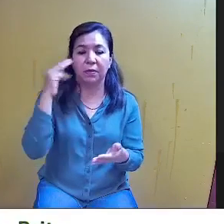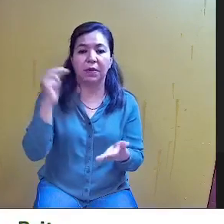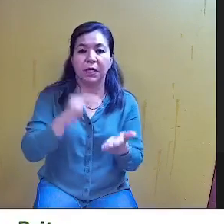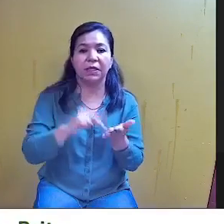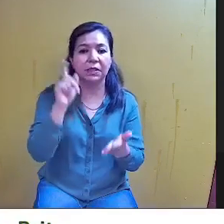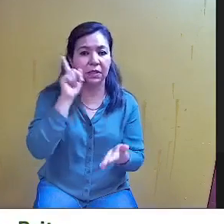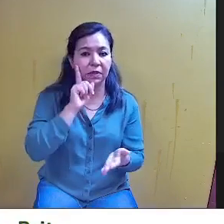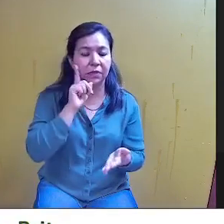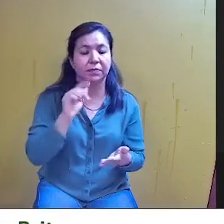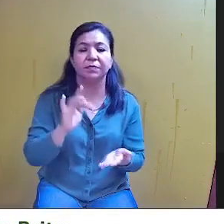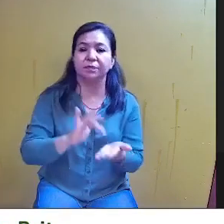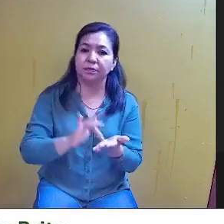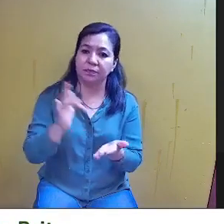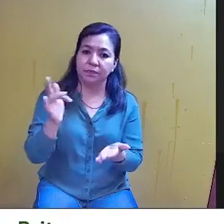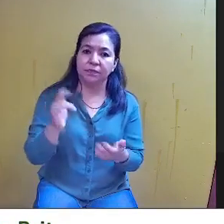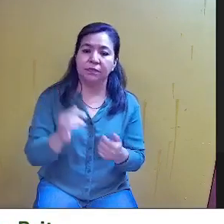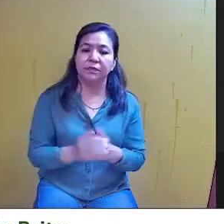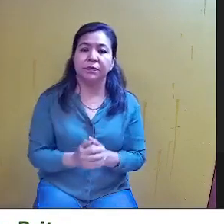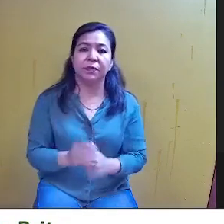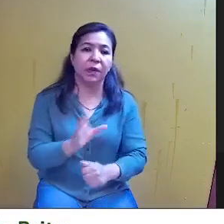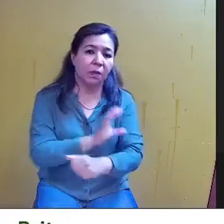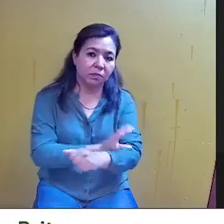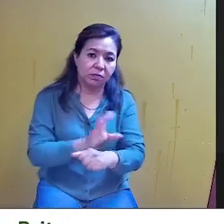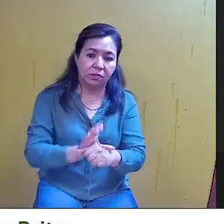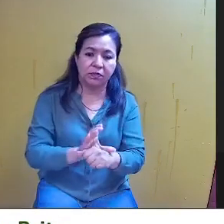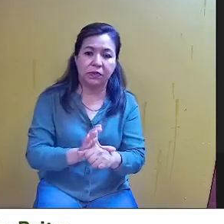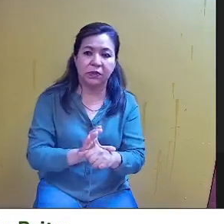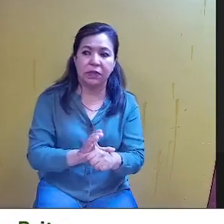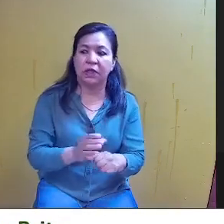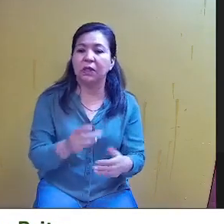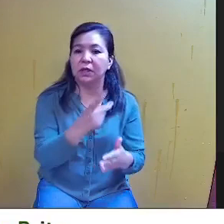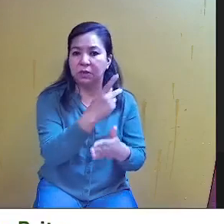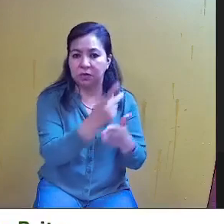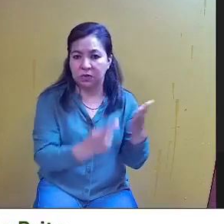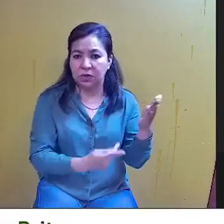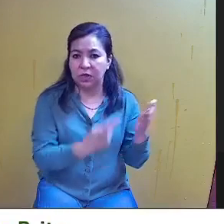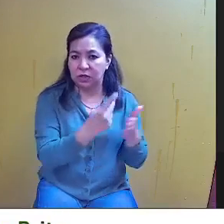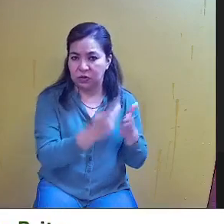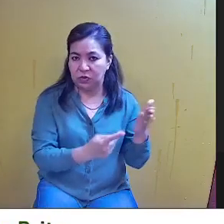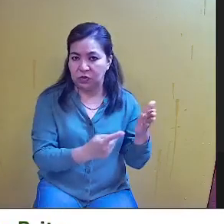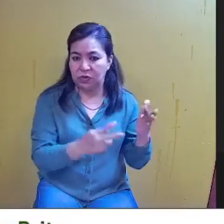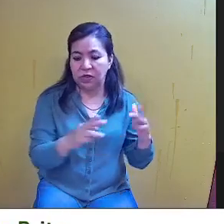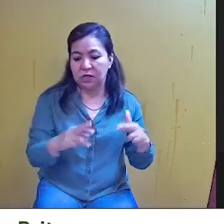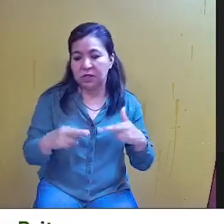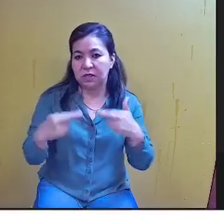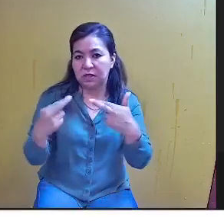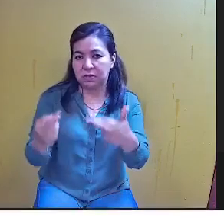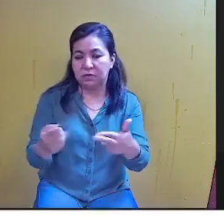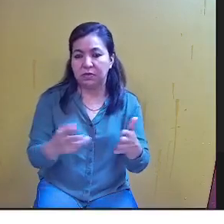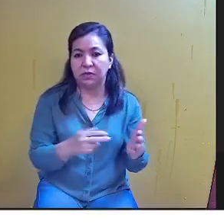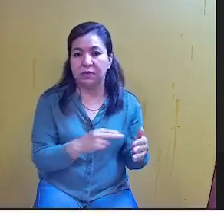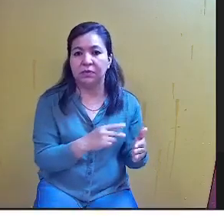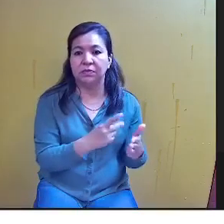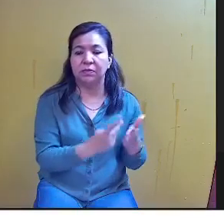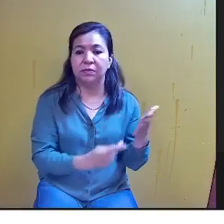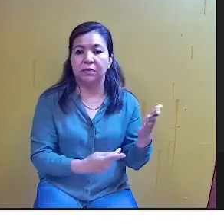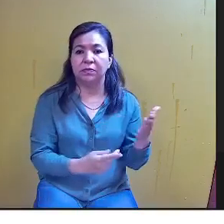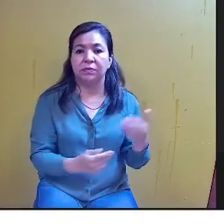Muchas gracias. Compañeros, está a nuestra consideración el proyecto de resolución del que se ha dado cuenta.